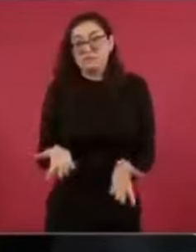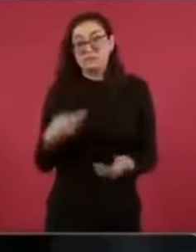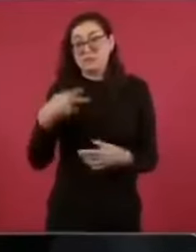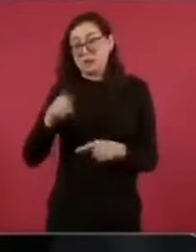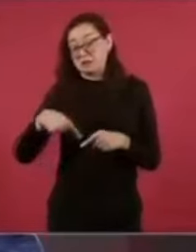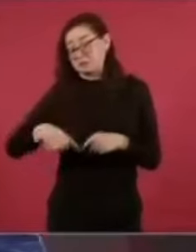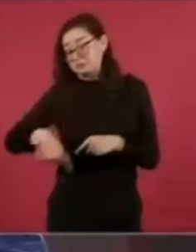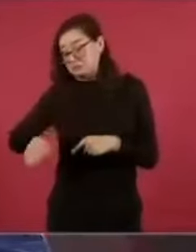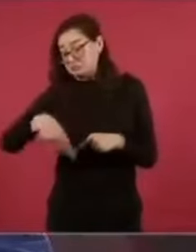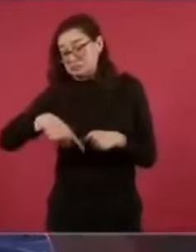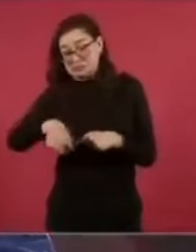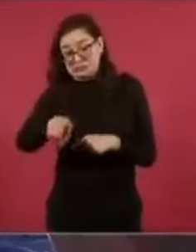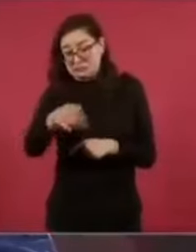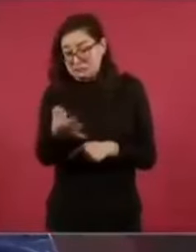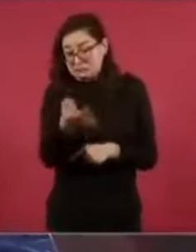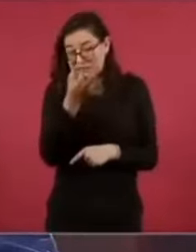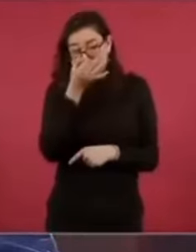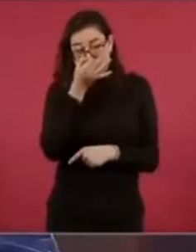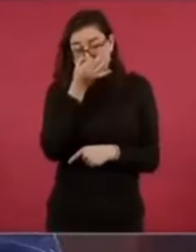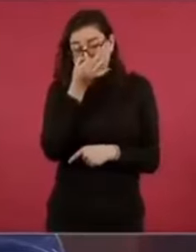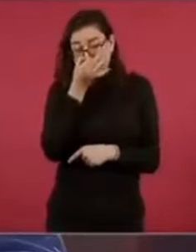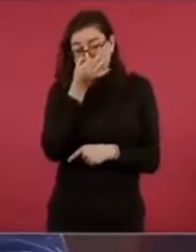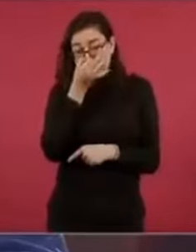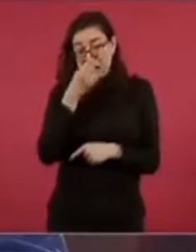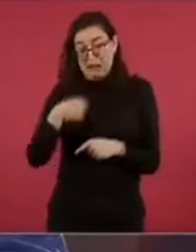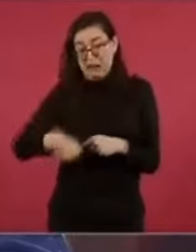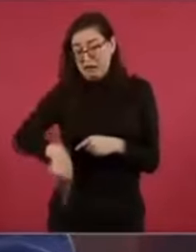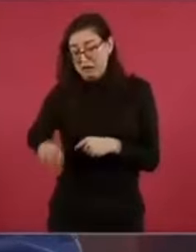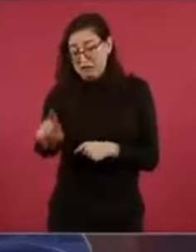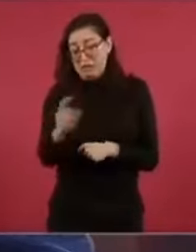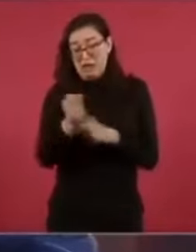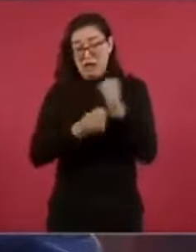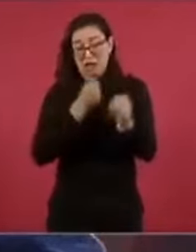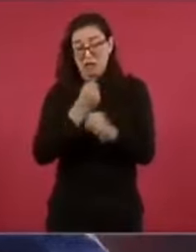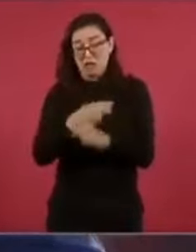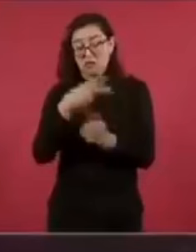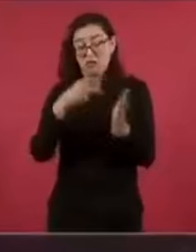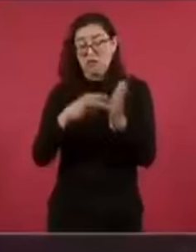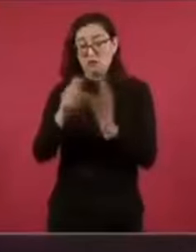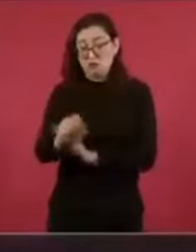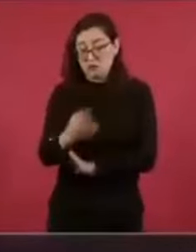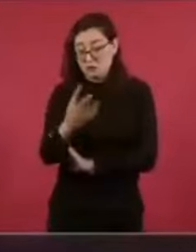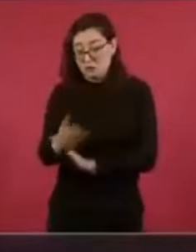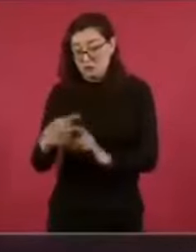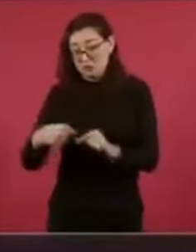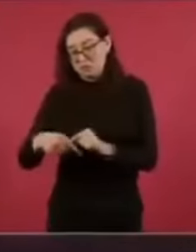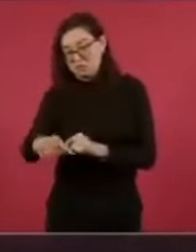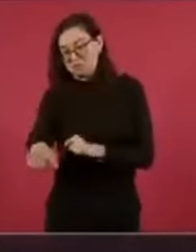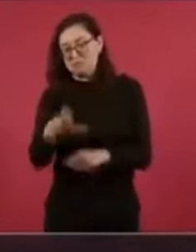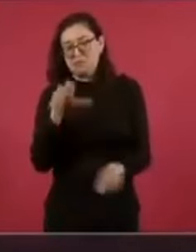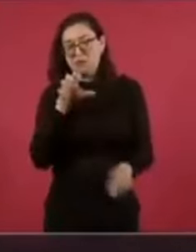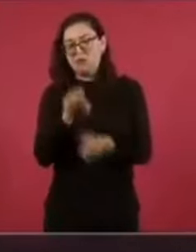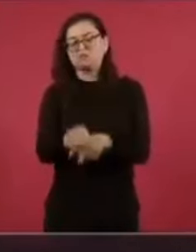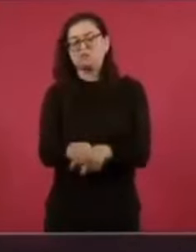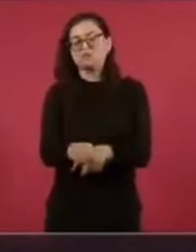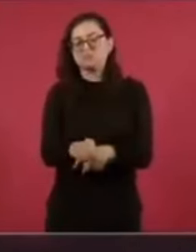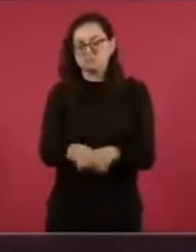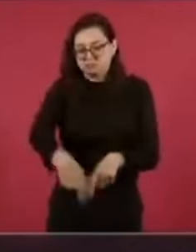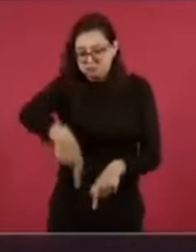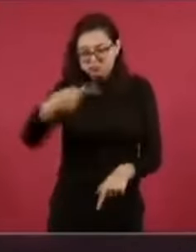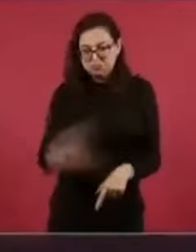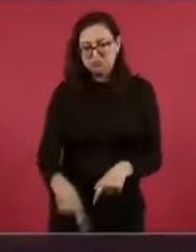nuestra soberanía en sus palabras el presidente López Obrador destaca que actualmente estamos produciendo el